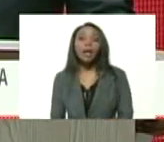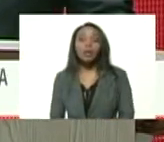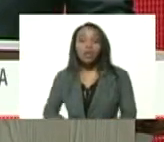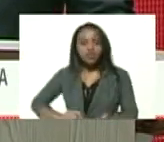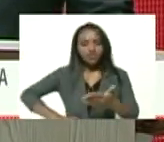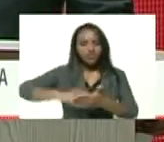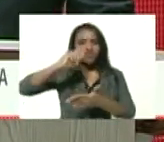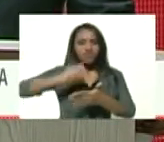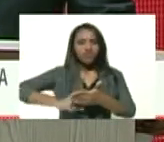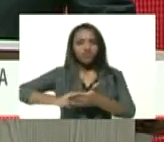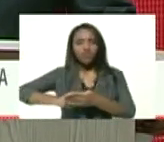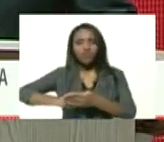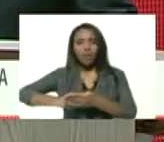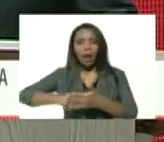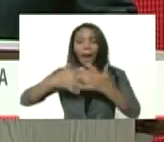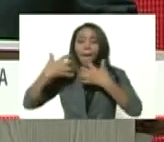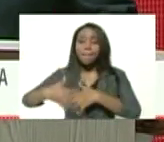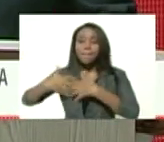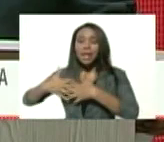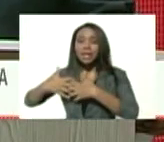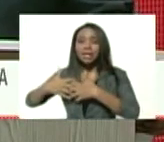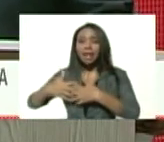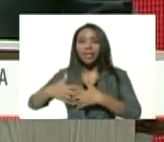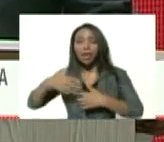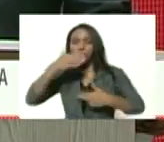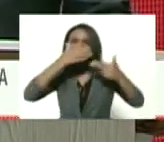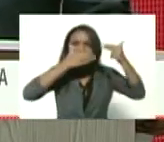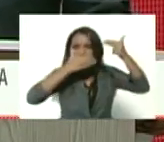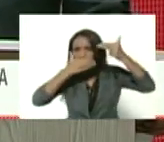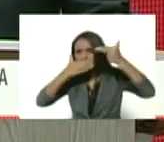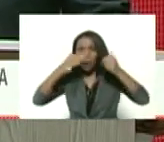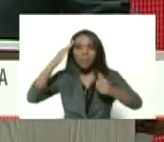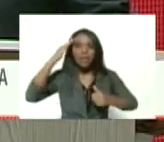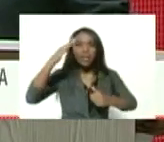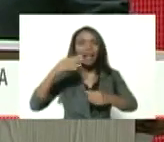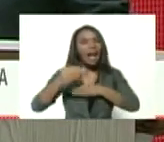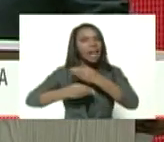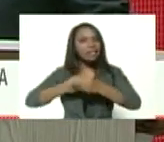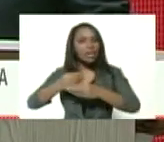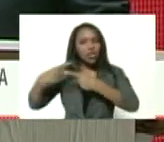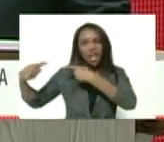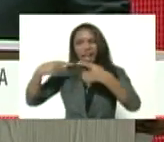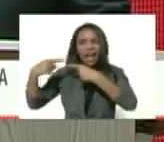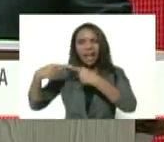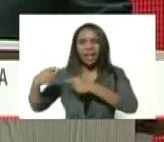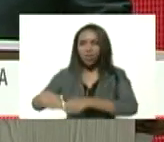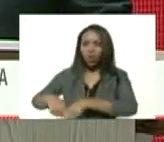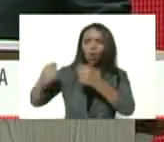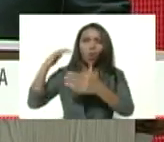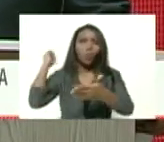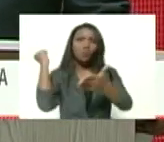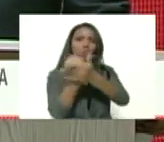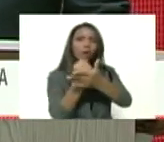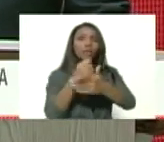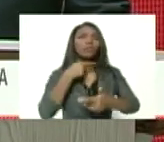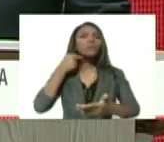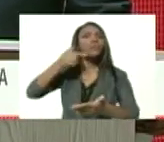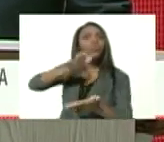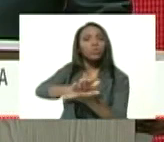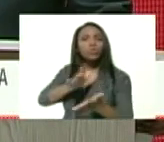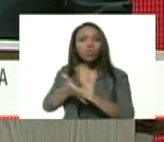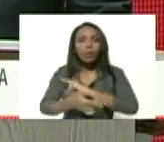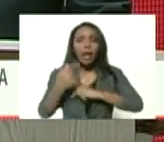contratado empresas de mercenarios y paramilitares que han asolado de guerra, de destrucción y de muerte los